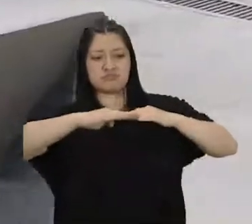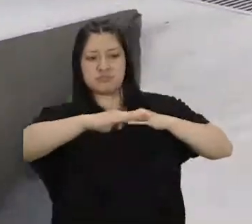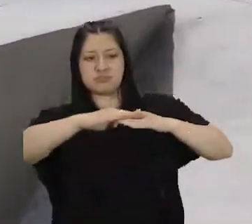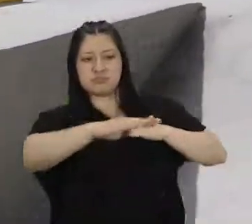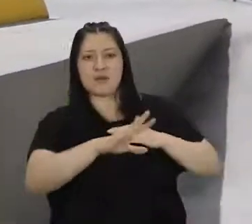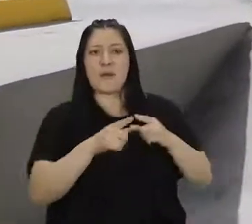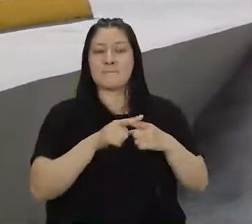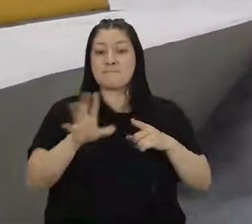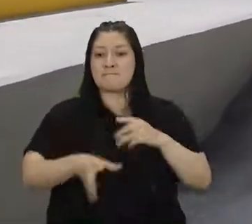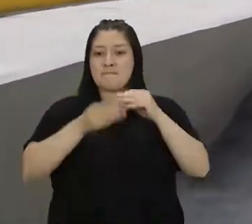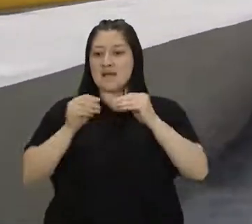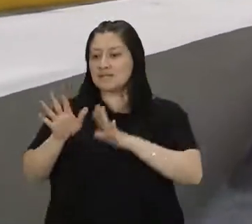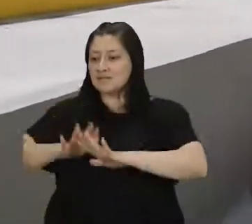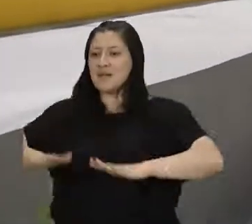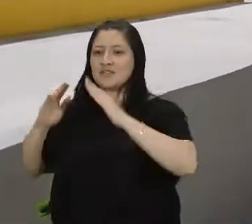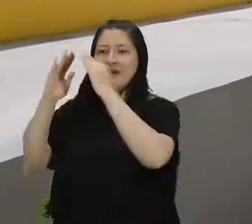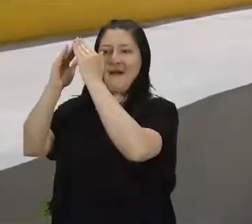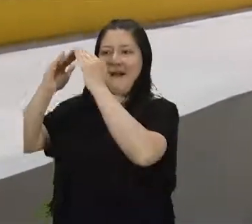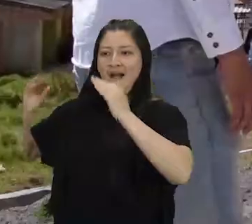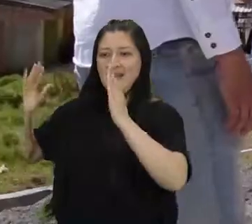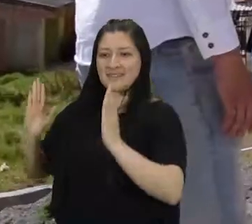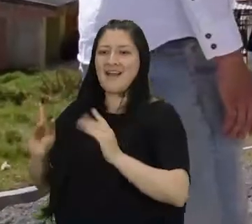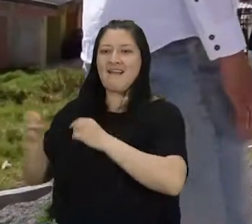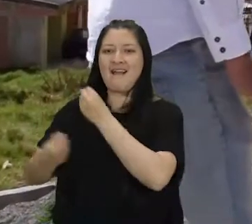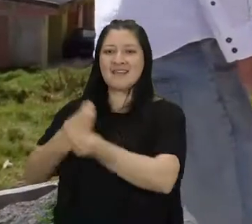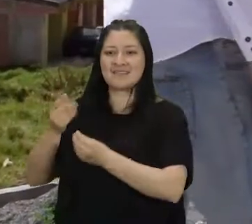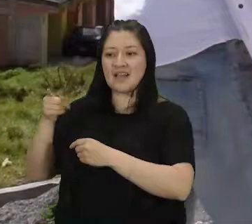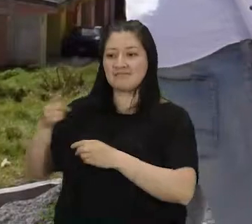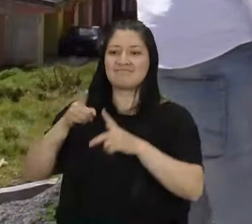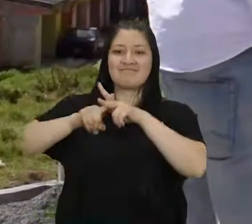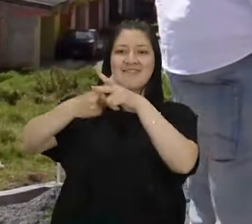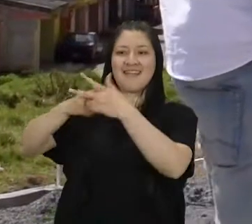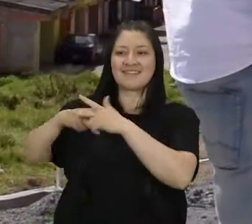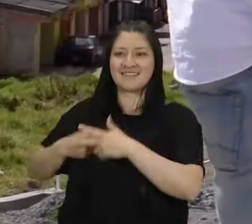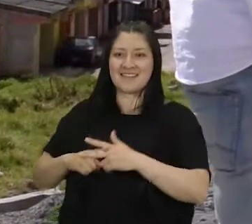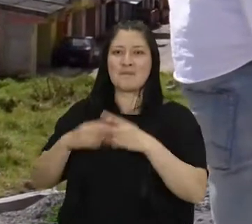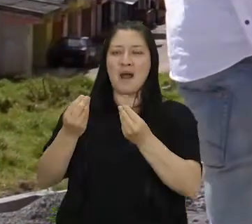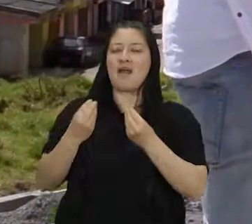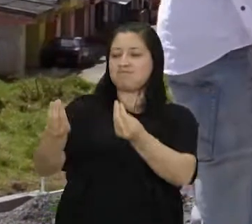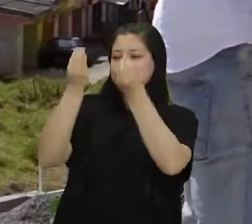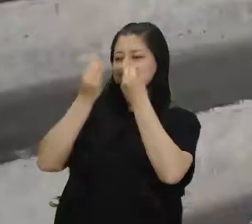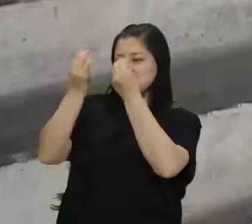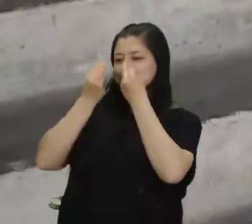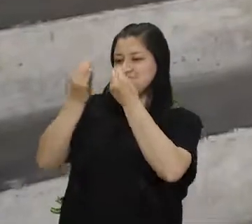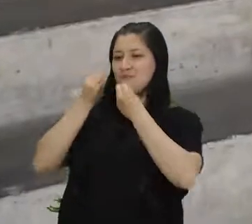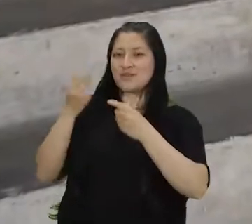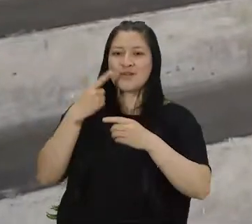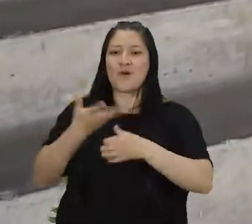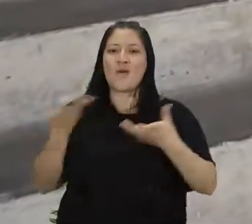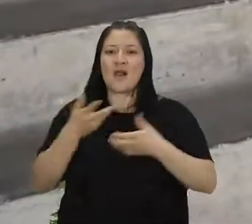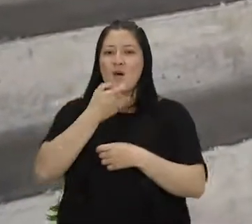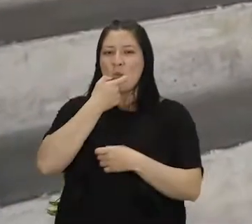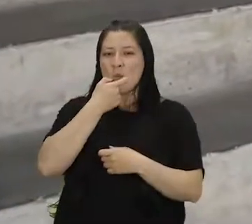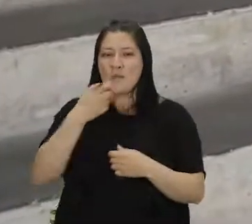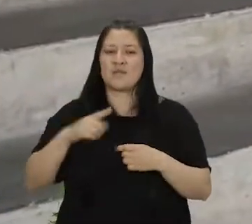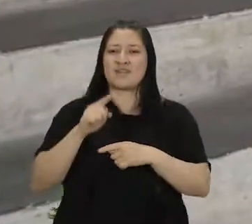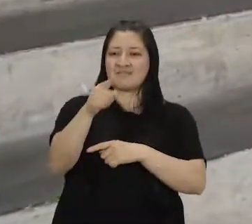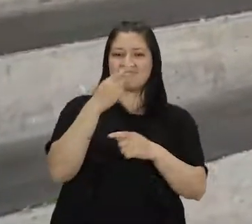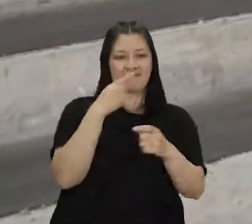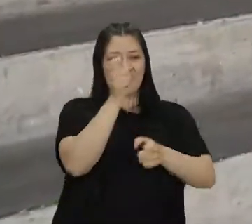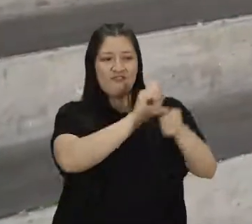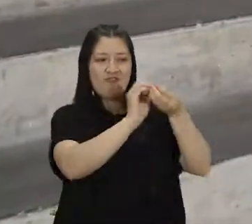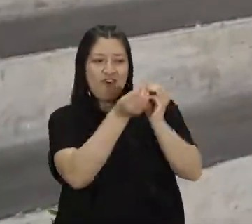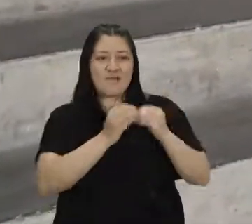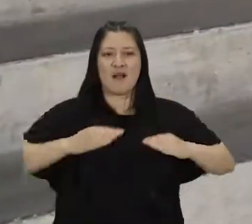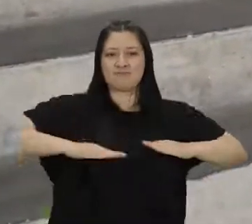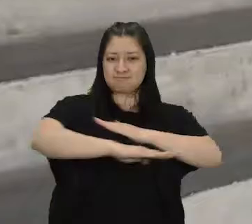implementación del sistema estratégico de transporte público de la ciudad de Pasto, considerando que Pasto es el único ente gestor en este